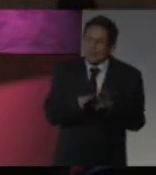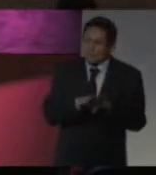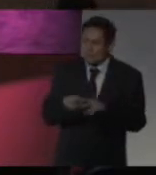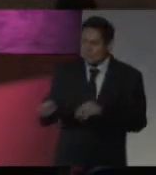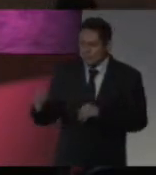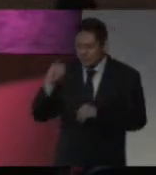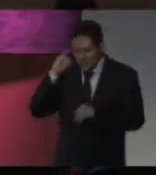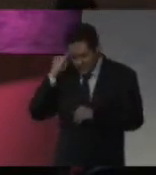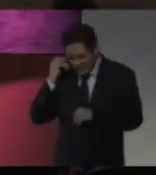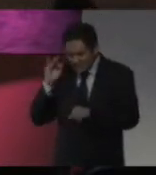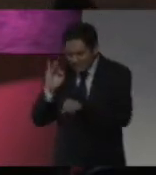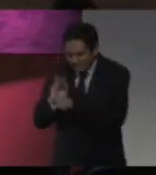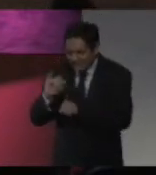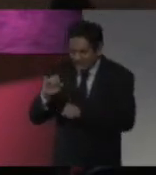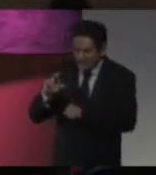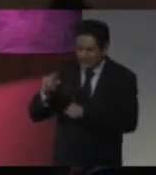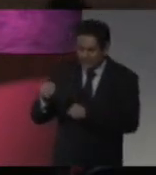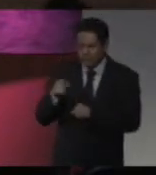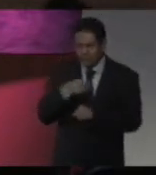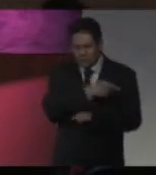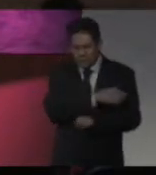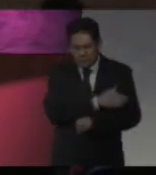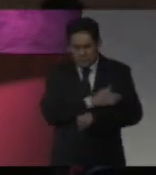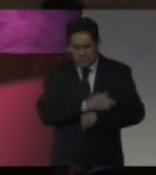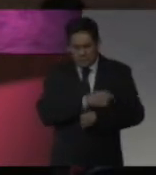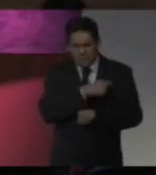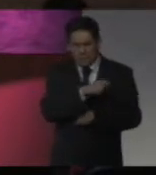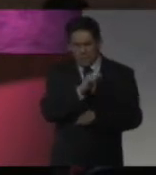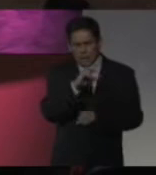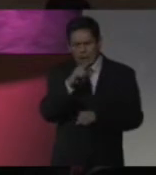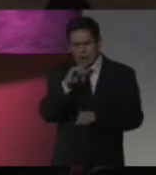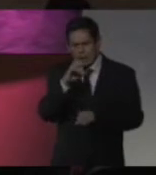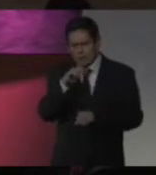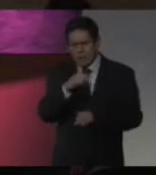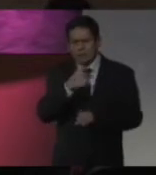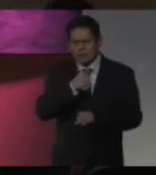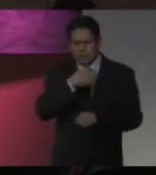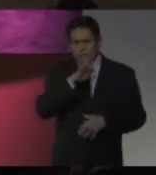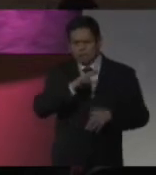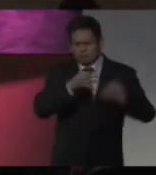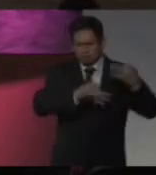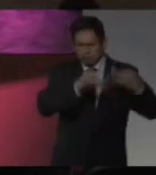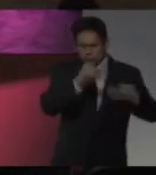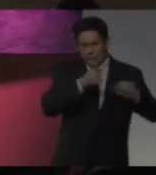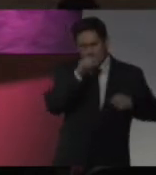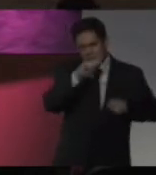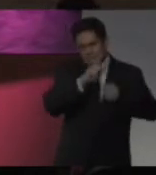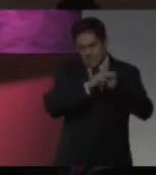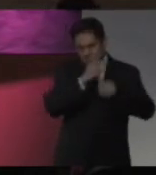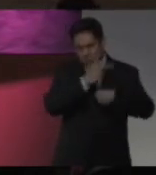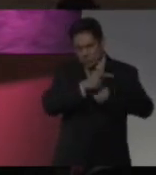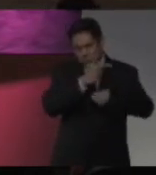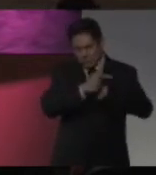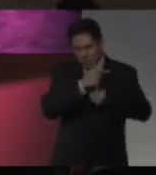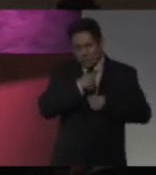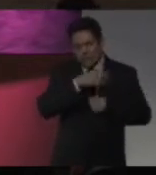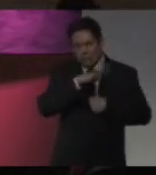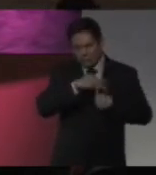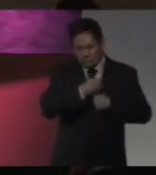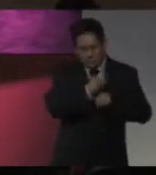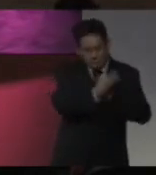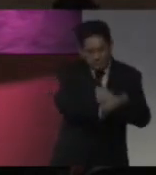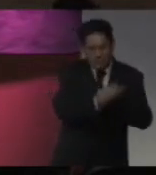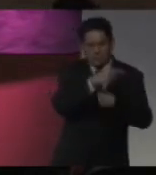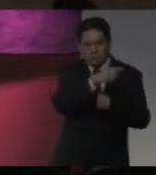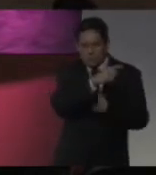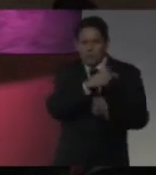leía, yo últimamente trabajo como perito experto en tribunales en Guatemala, tanto en tribunales en la